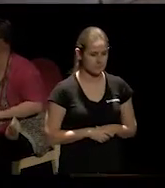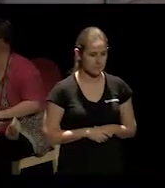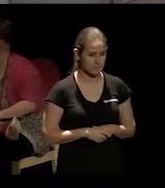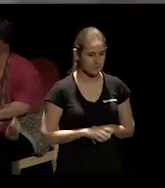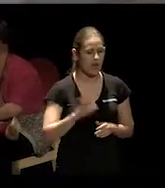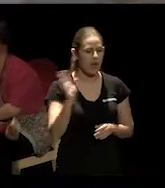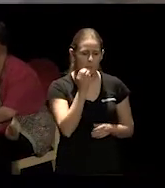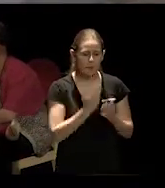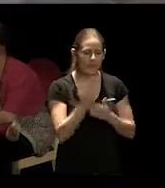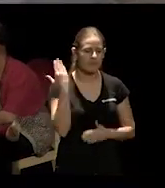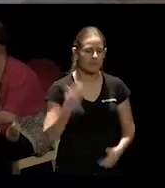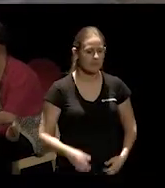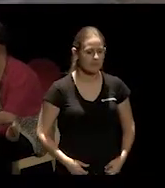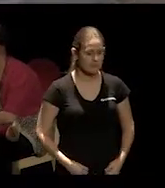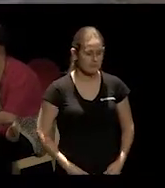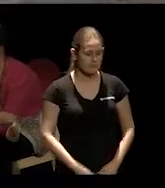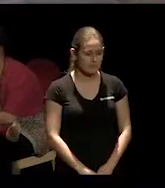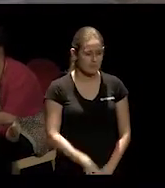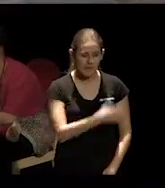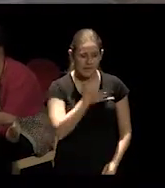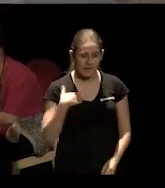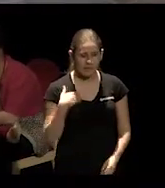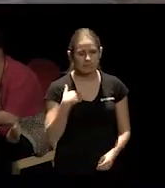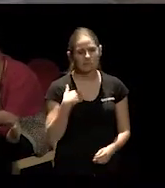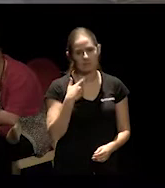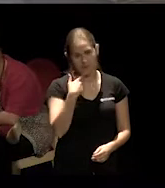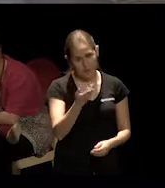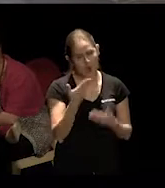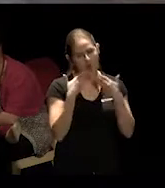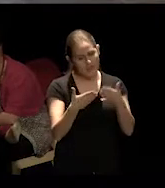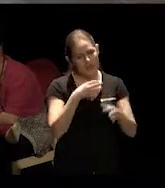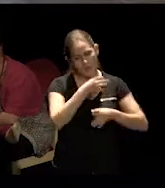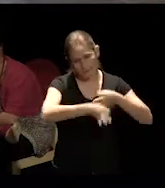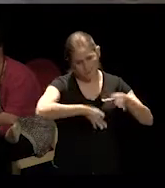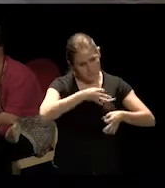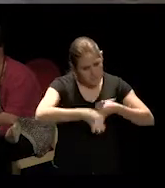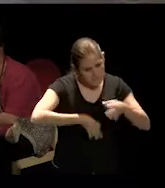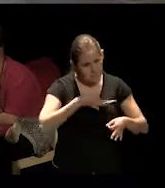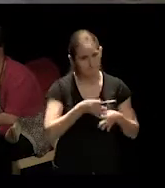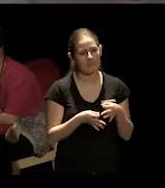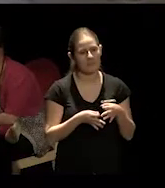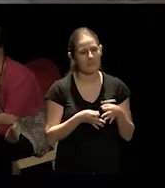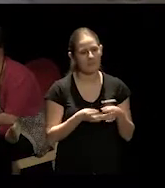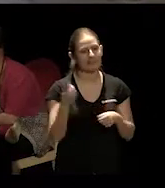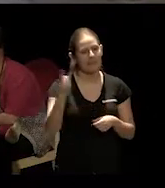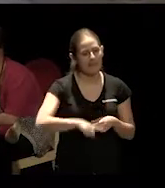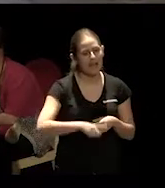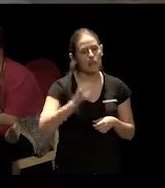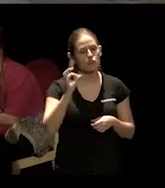Hola, buenos días. Bueno, quería agradecer a la organización y también a